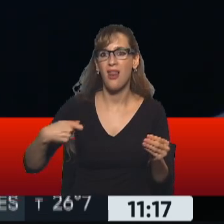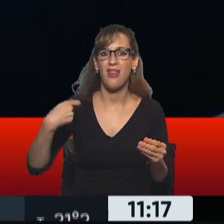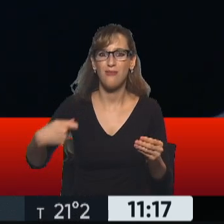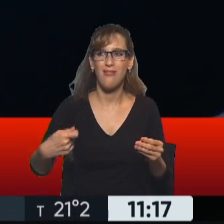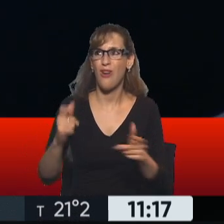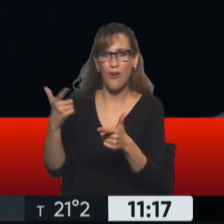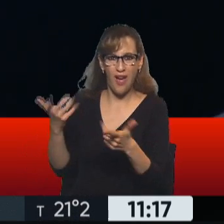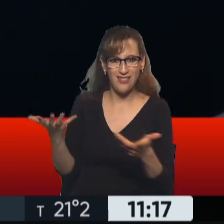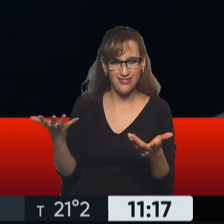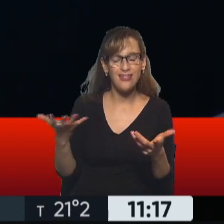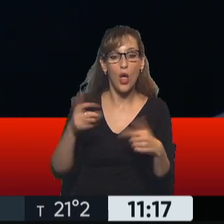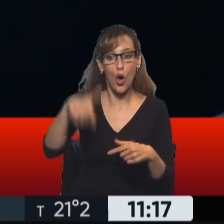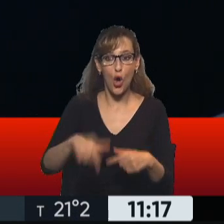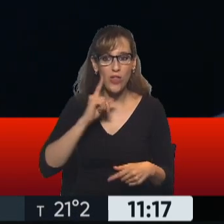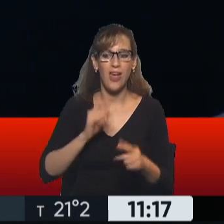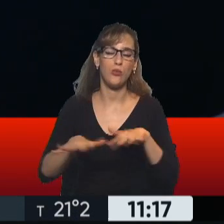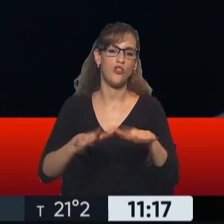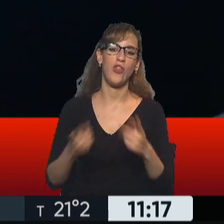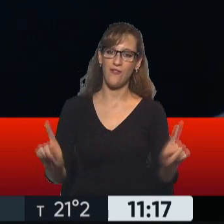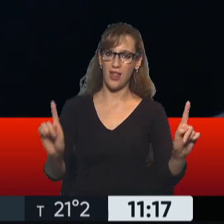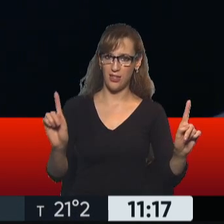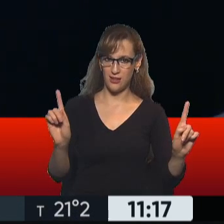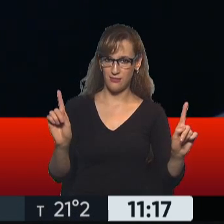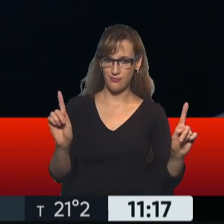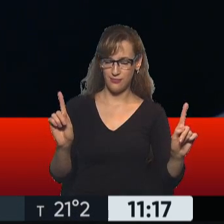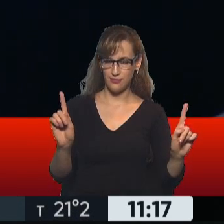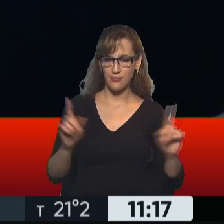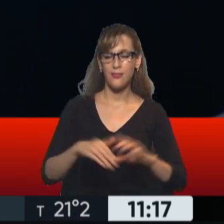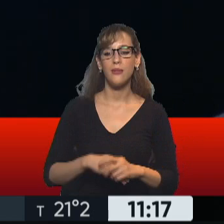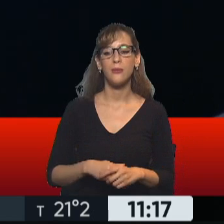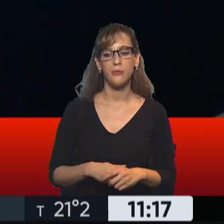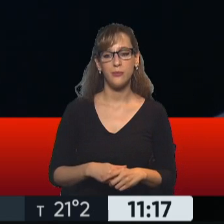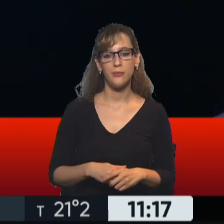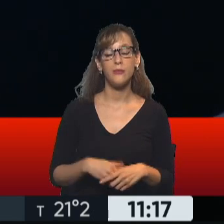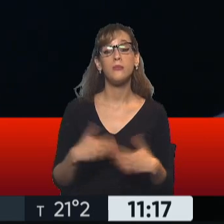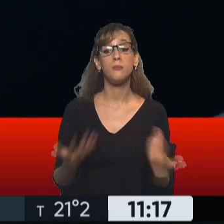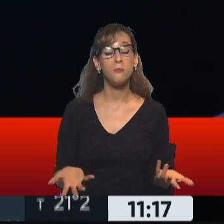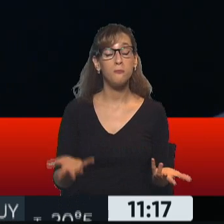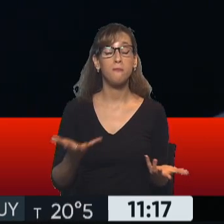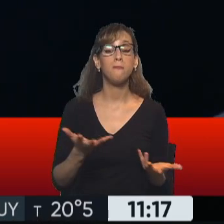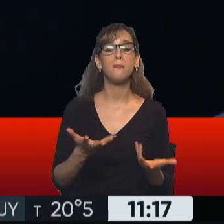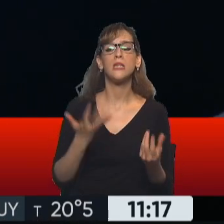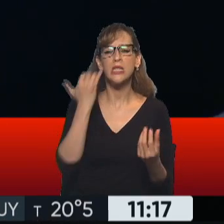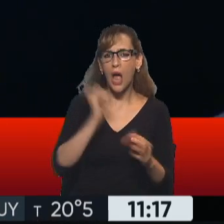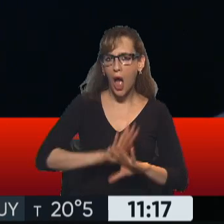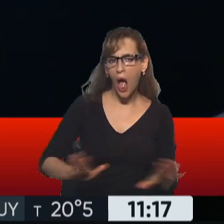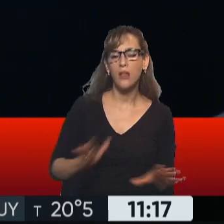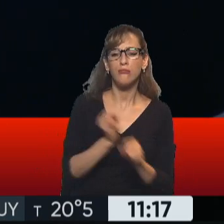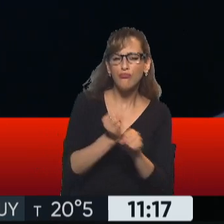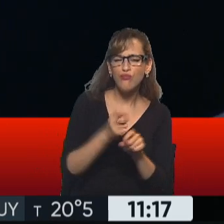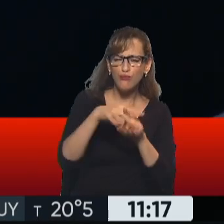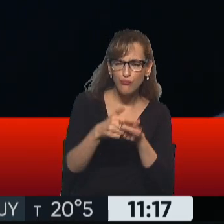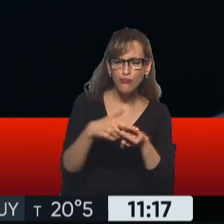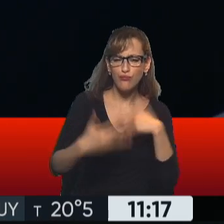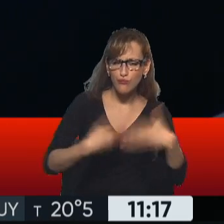para hacerlo. Hoy tenemos una situación diferente. Y lo que se ha acordado es, sobre la base del trabajo técnico, es en